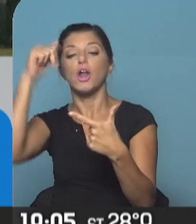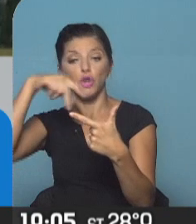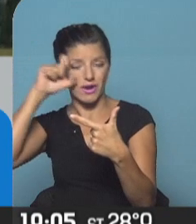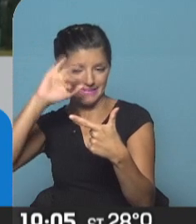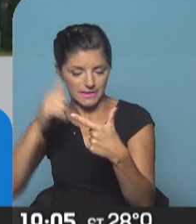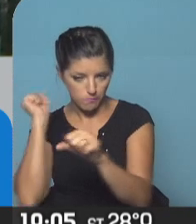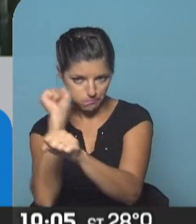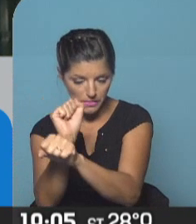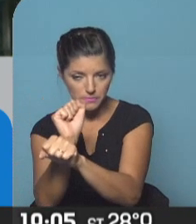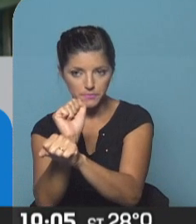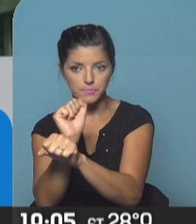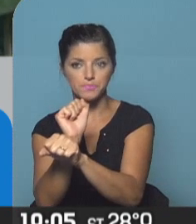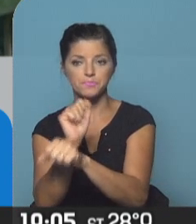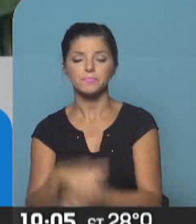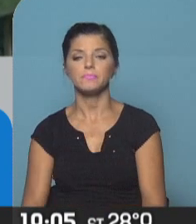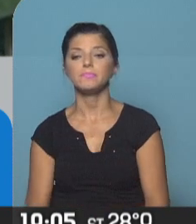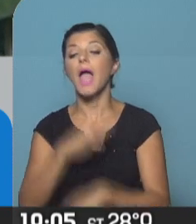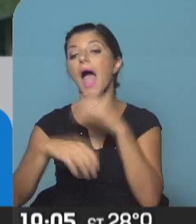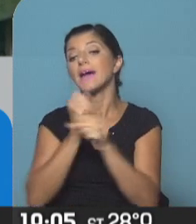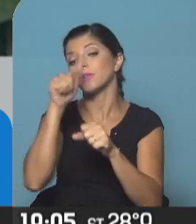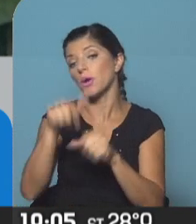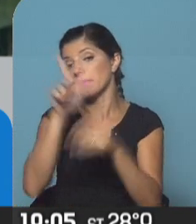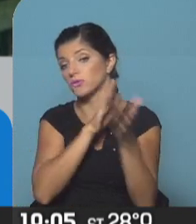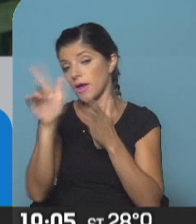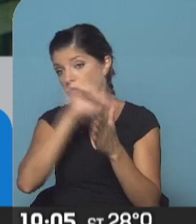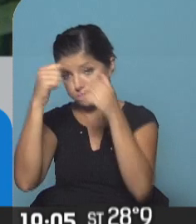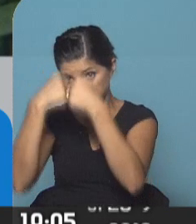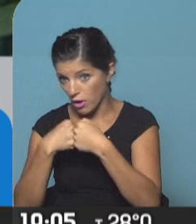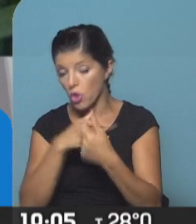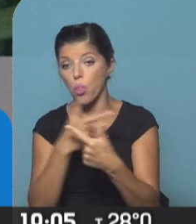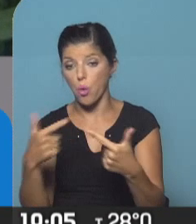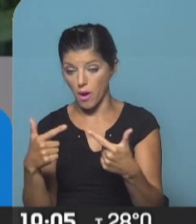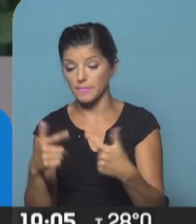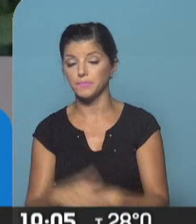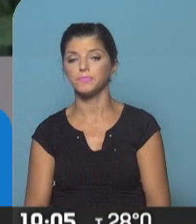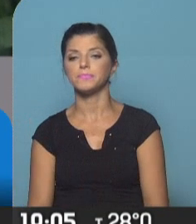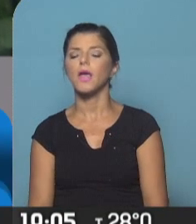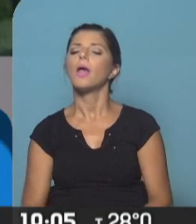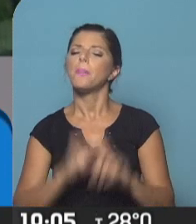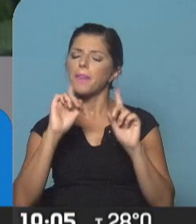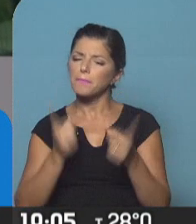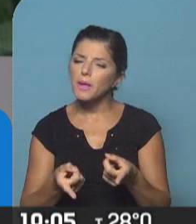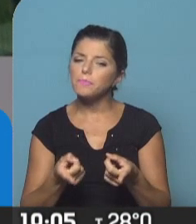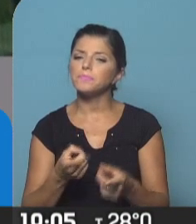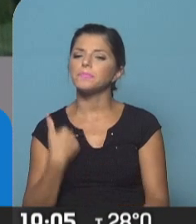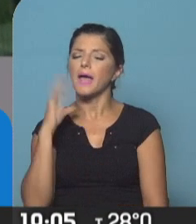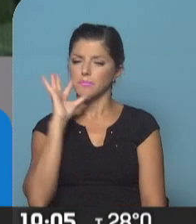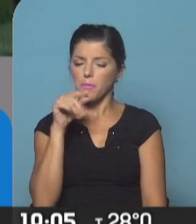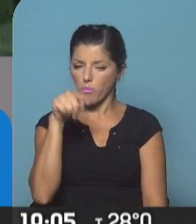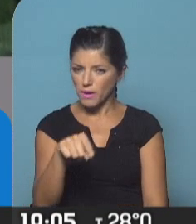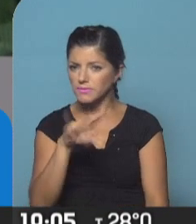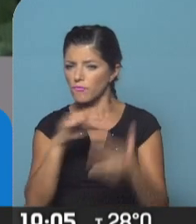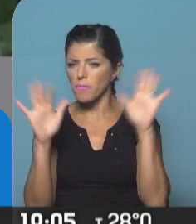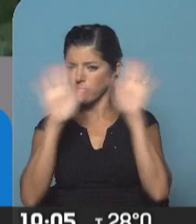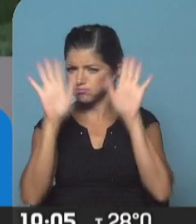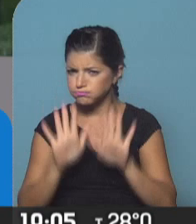Hasta el momento no hay ningún prófugo. También se sabe, y esto sí se puede confirmar, que esta organización tiene más de 4